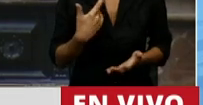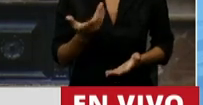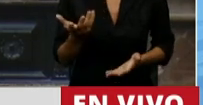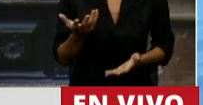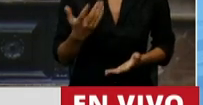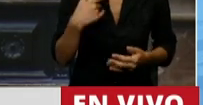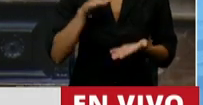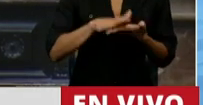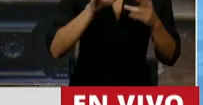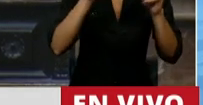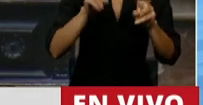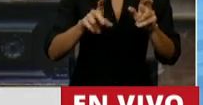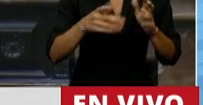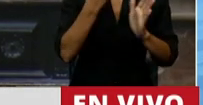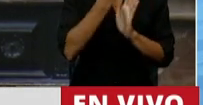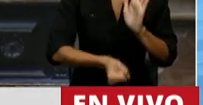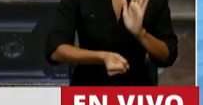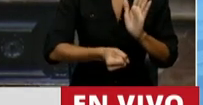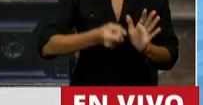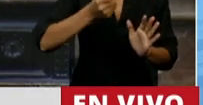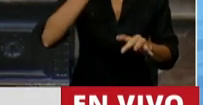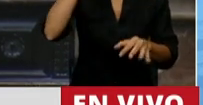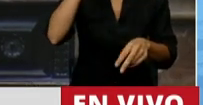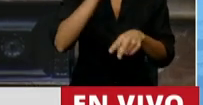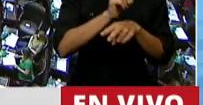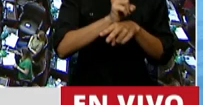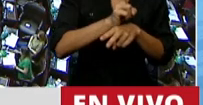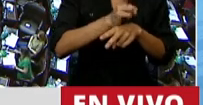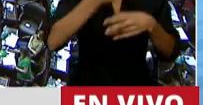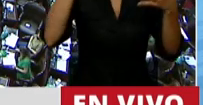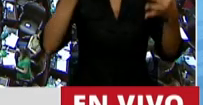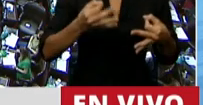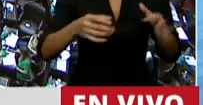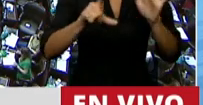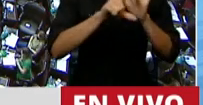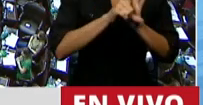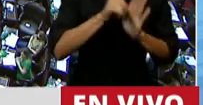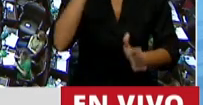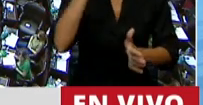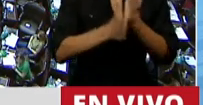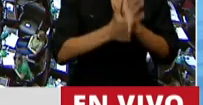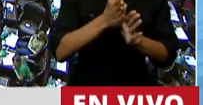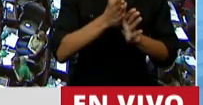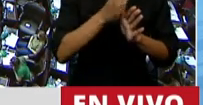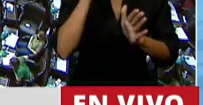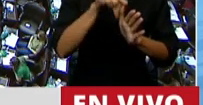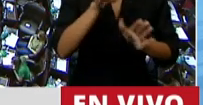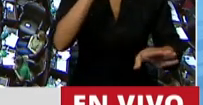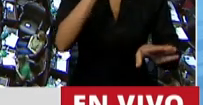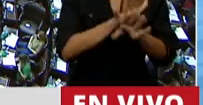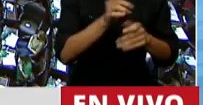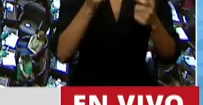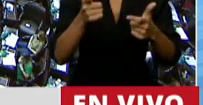aborto seguro, legal y gratuito como un avance de los derechos de las